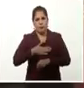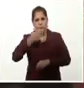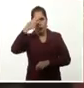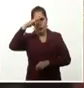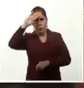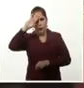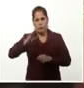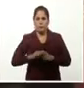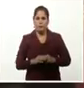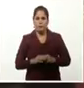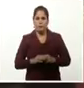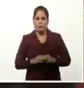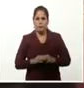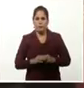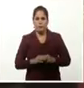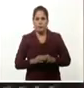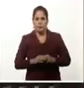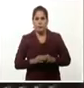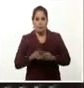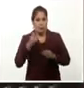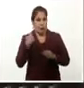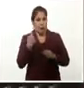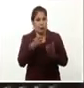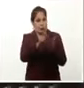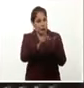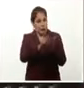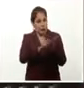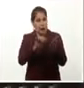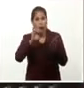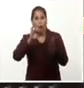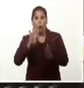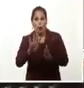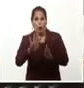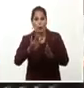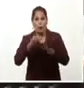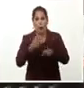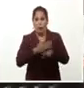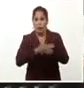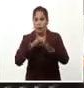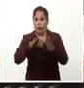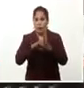Que recogen en ella lo más moderno